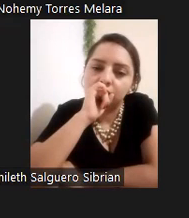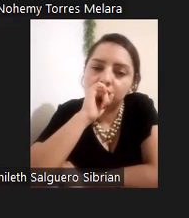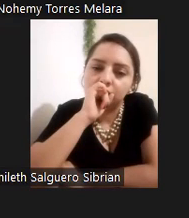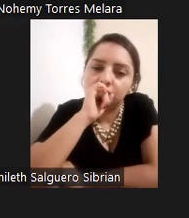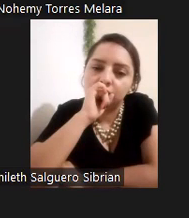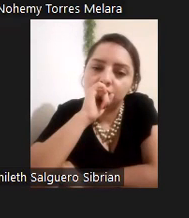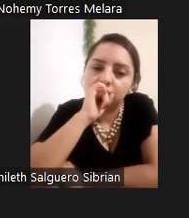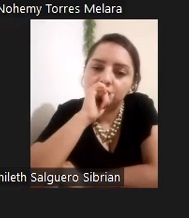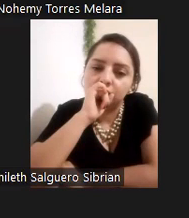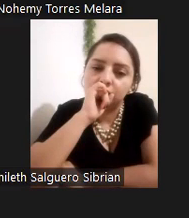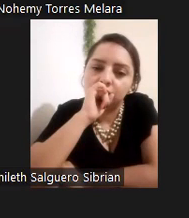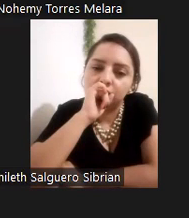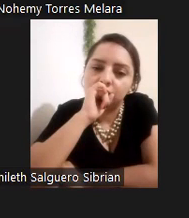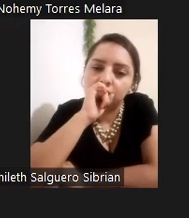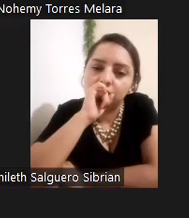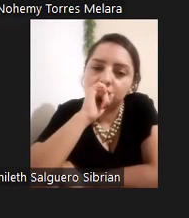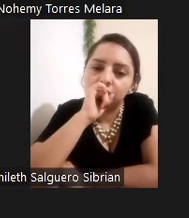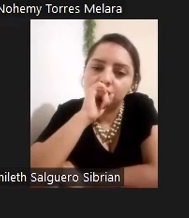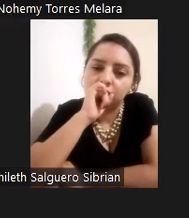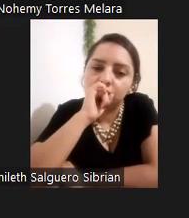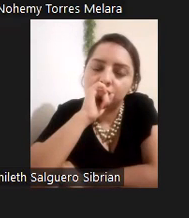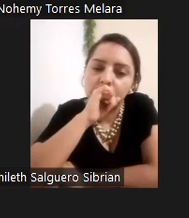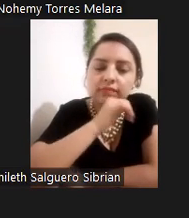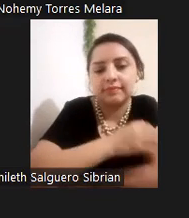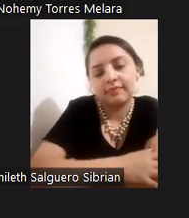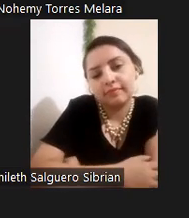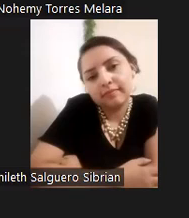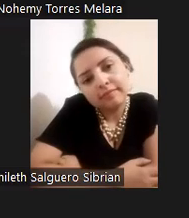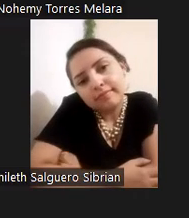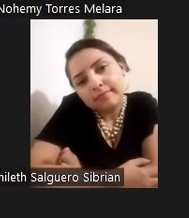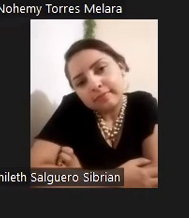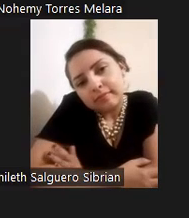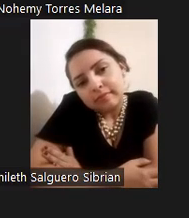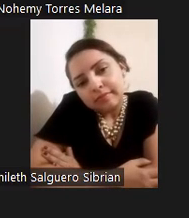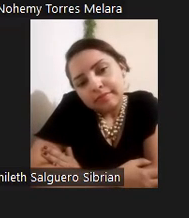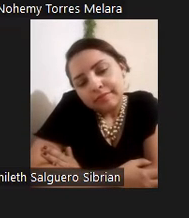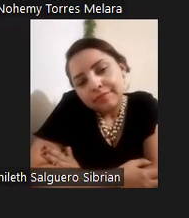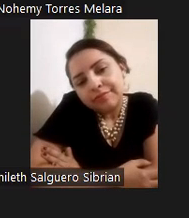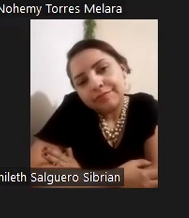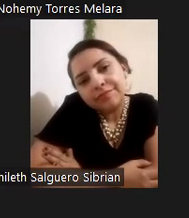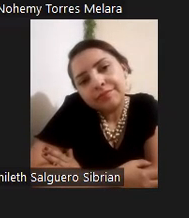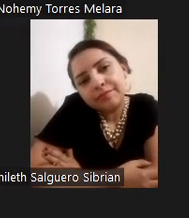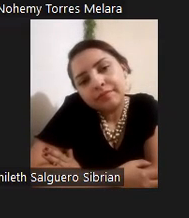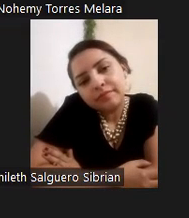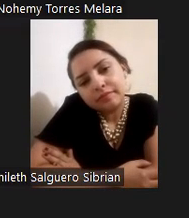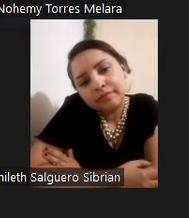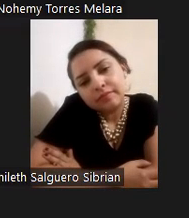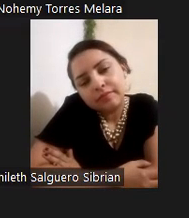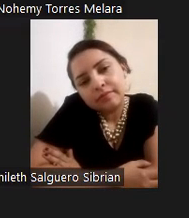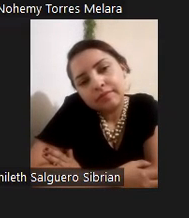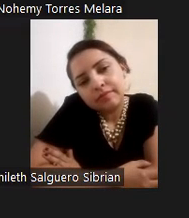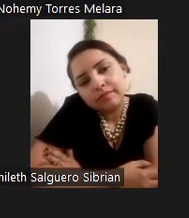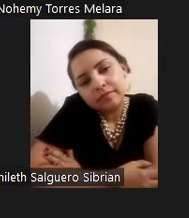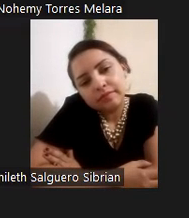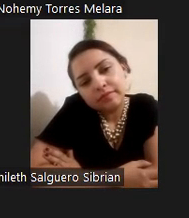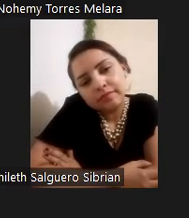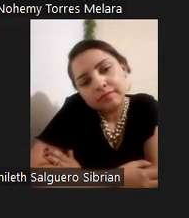ya lo porque puede ser también que de parte de inglés corporativo hayan se hayan puesto en comunicación directa con la de recursos humanos de la